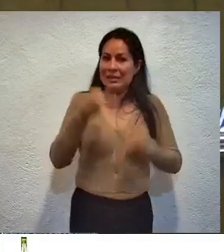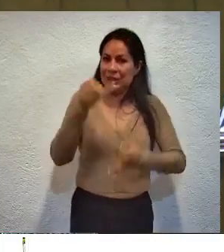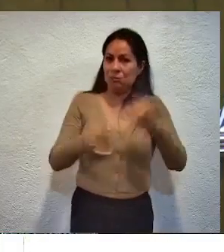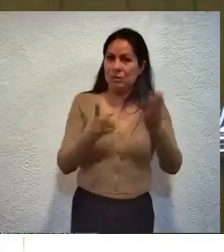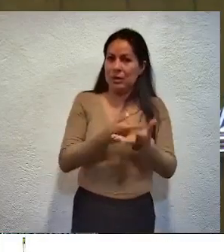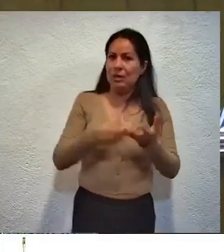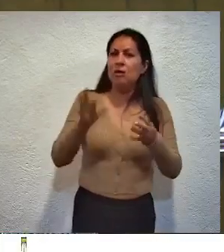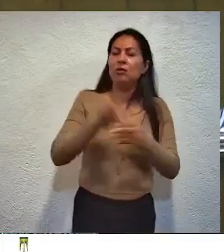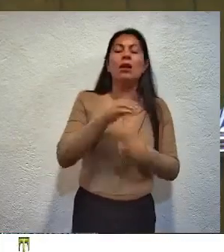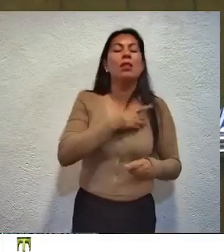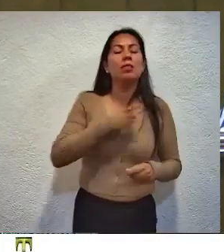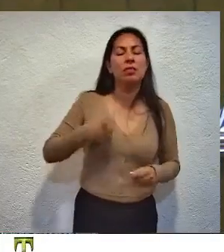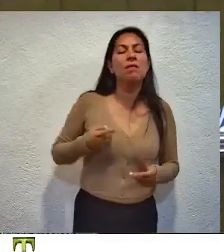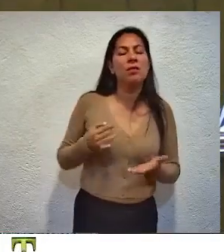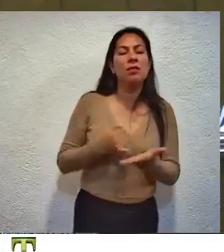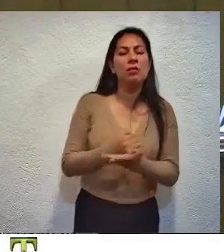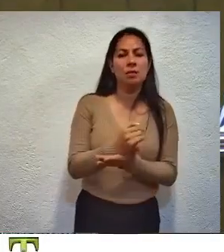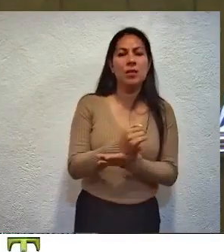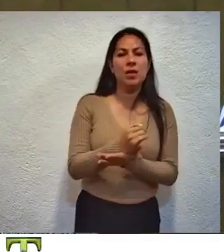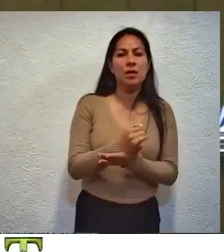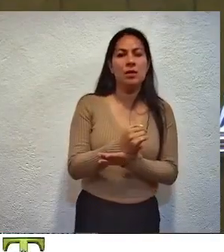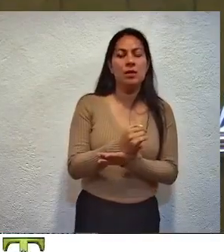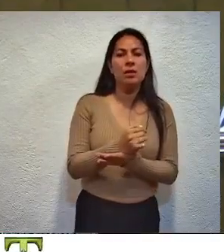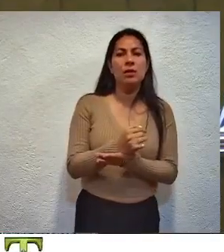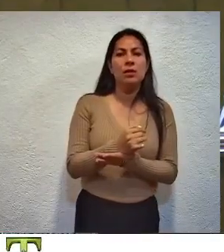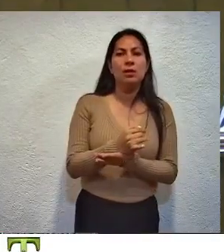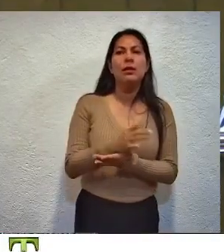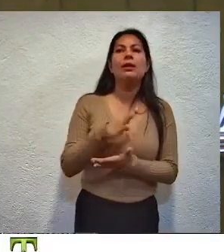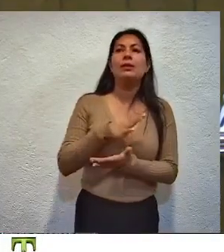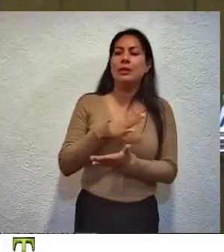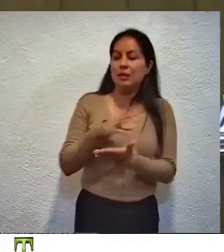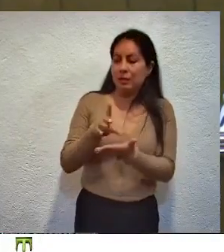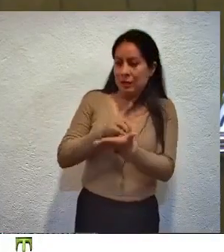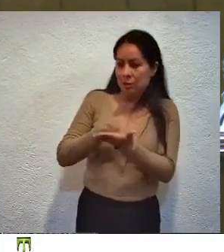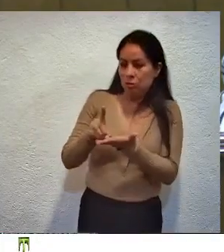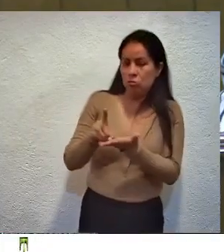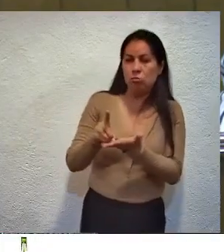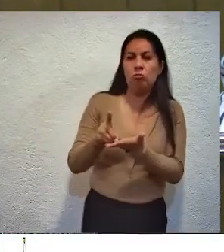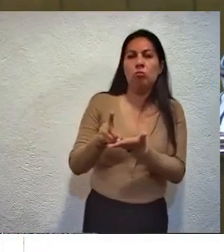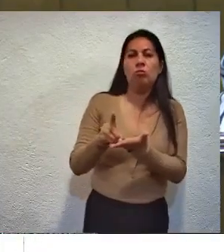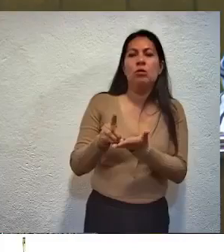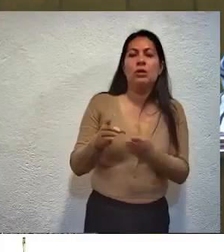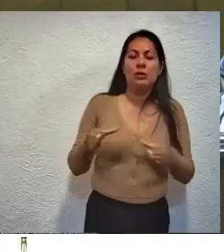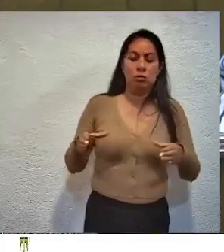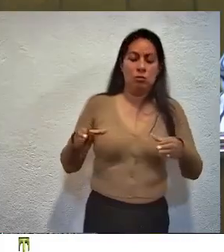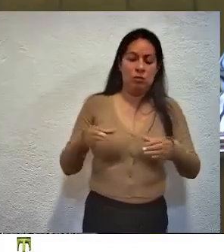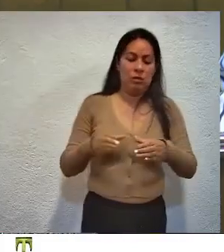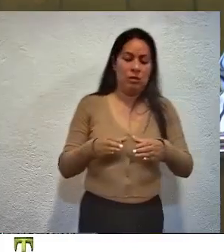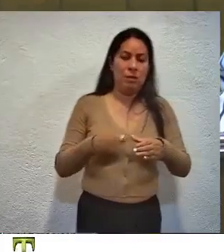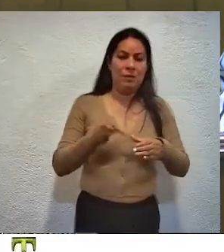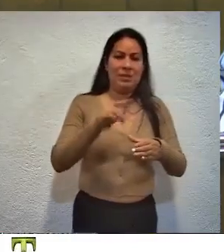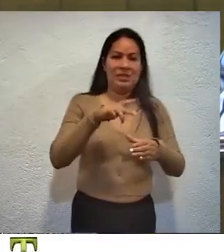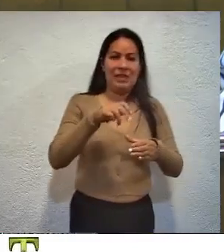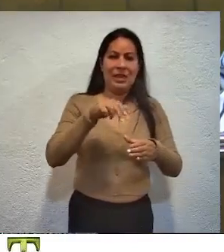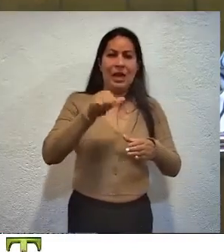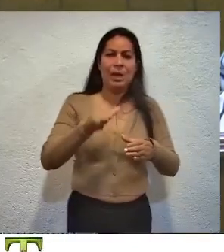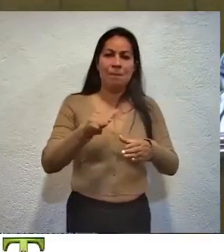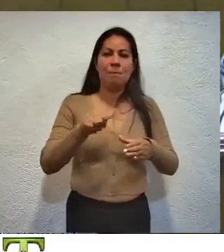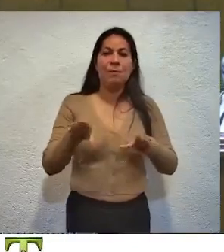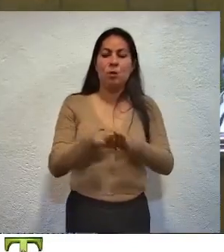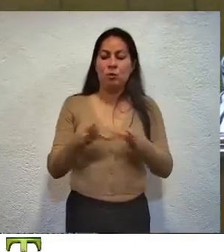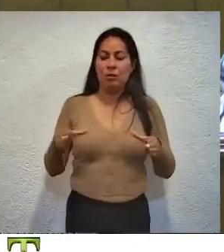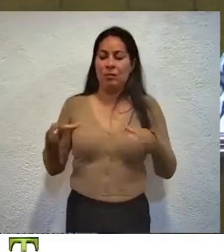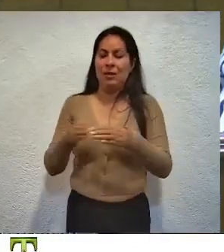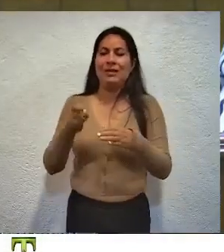electoral debe determinar que tanto tienen derechos las comunidades mixteca como la